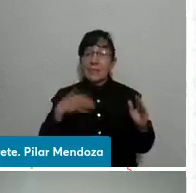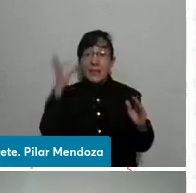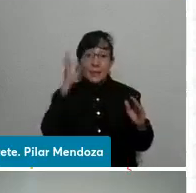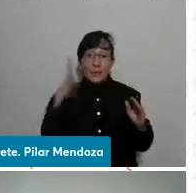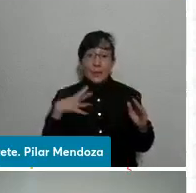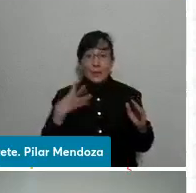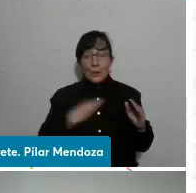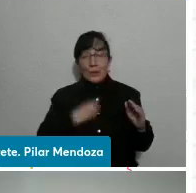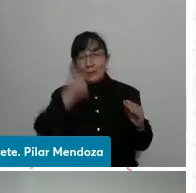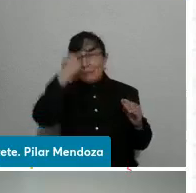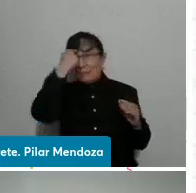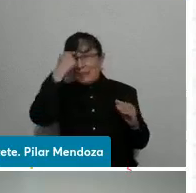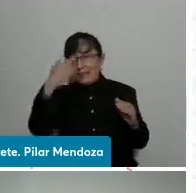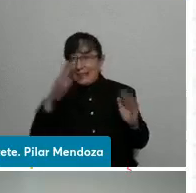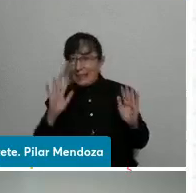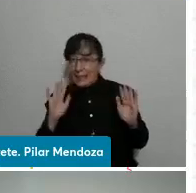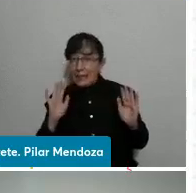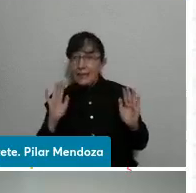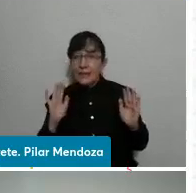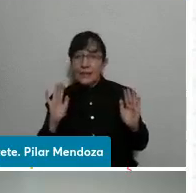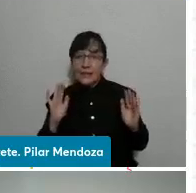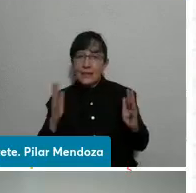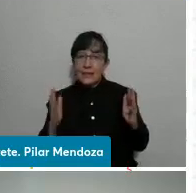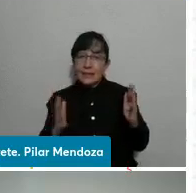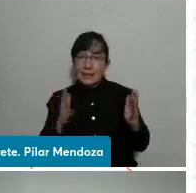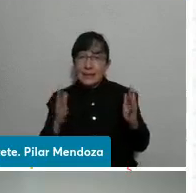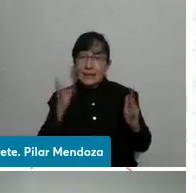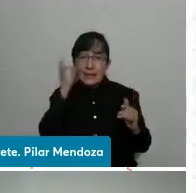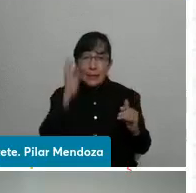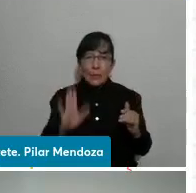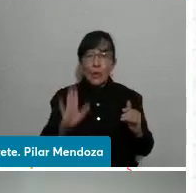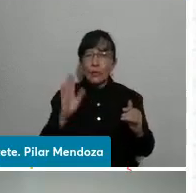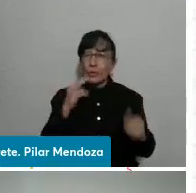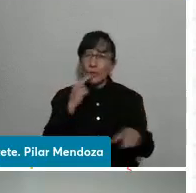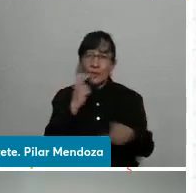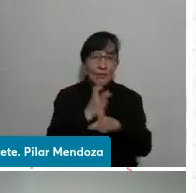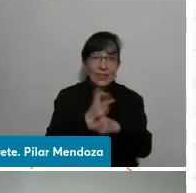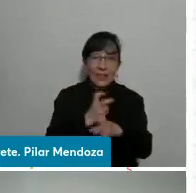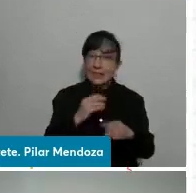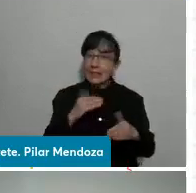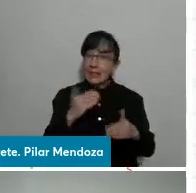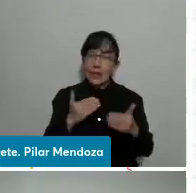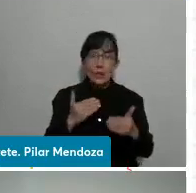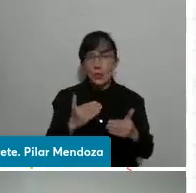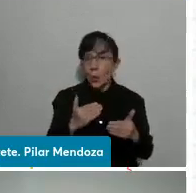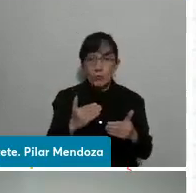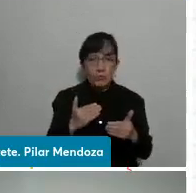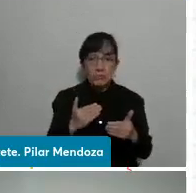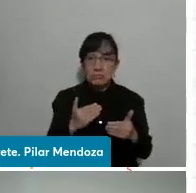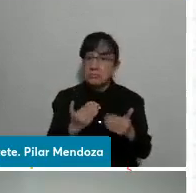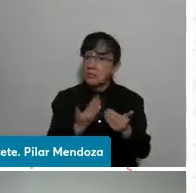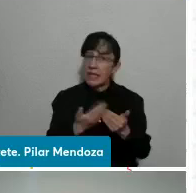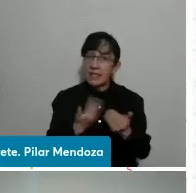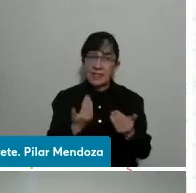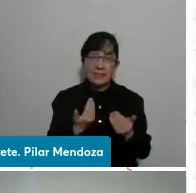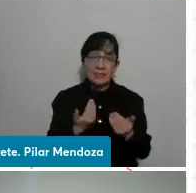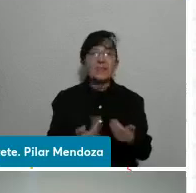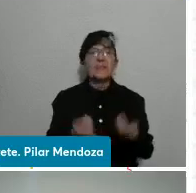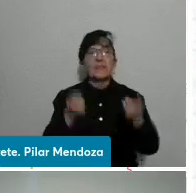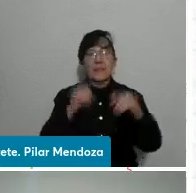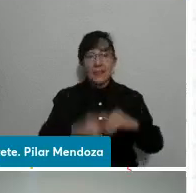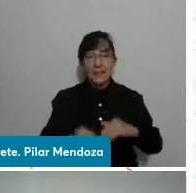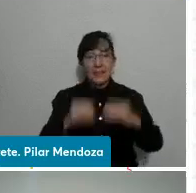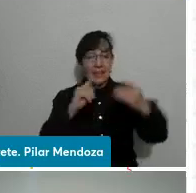que los chicos iban a tener alguna resistencia y para nada. Y algo pues de equidad, porque